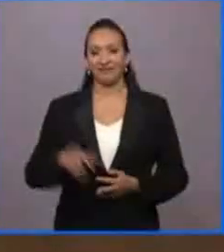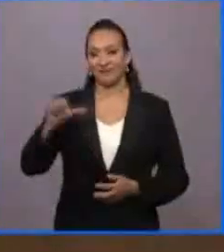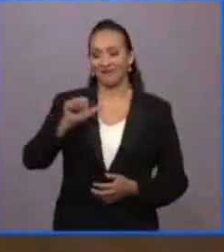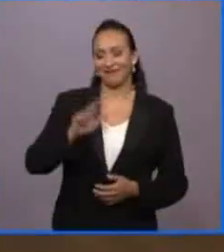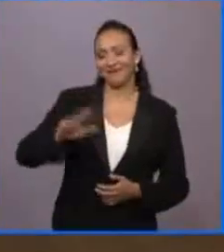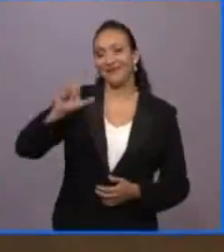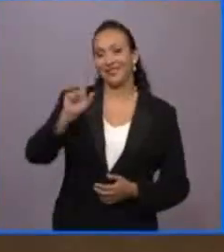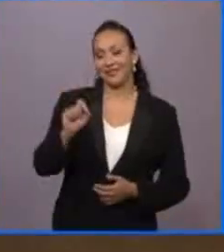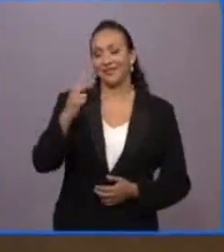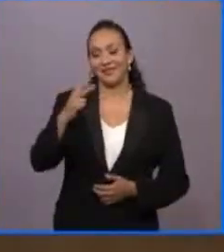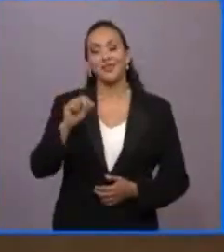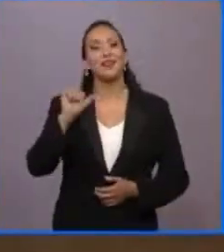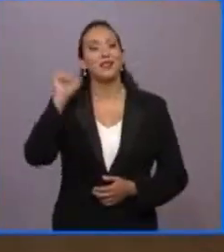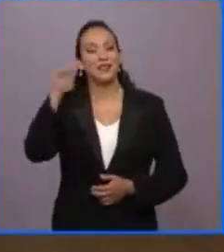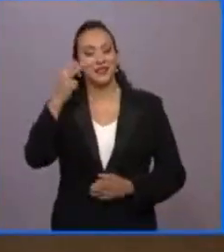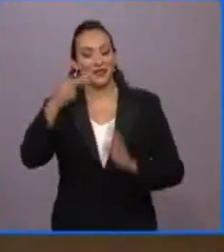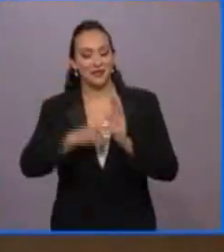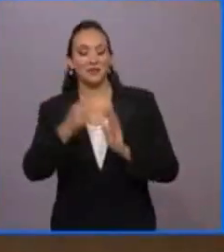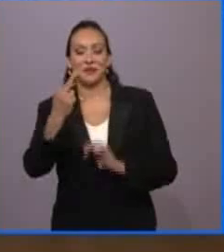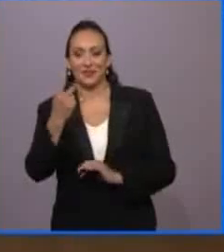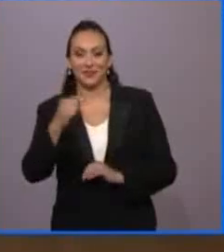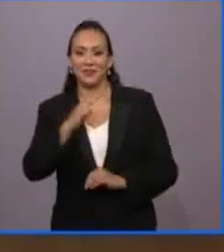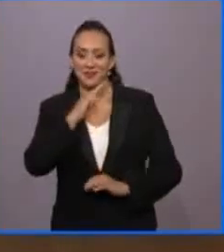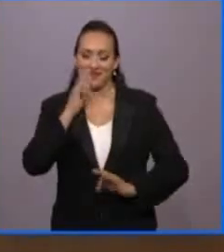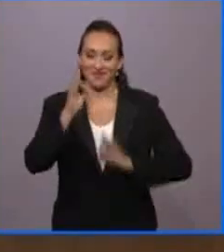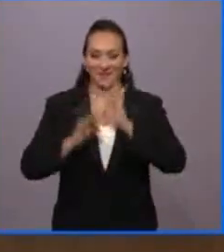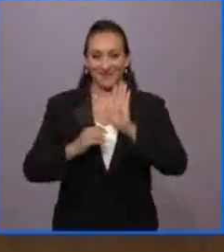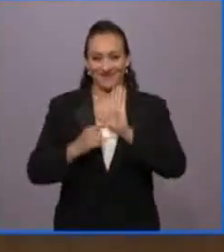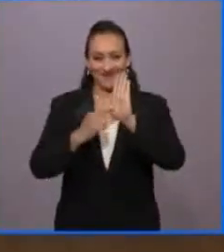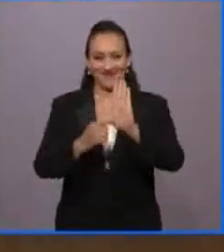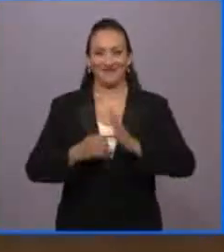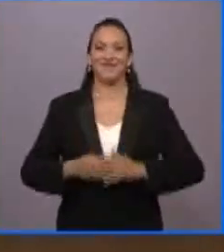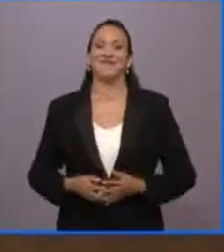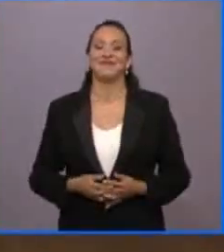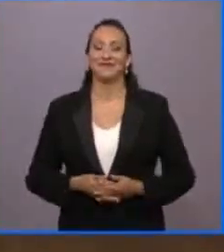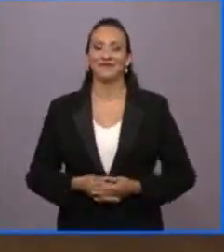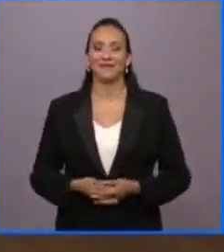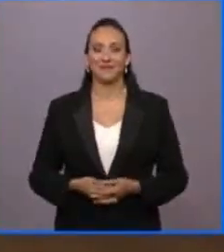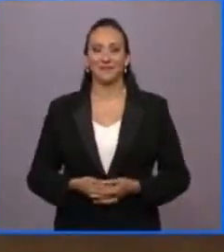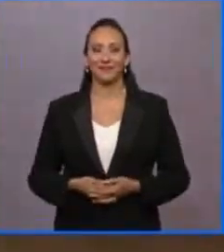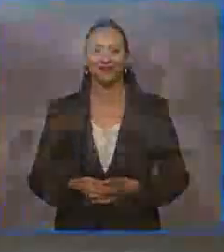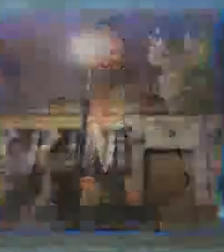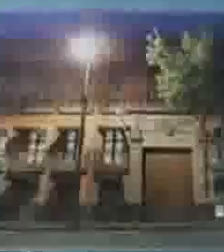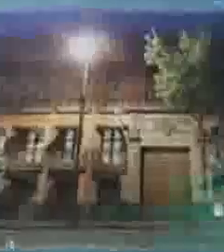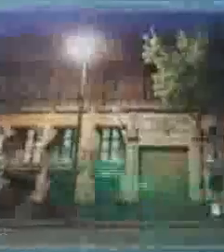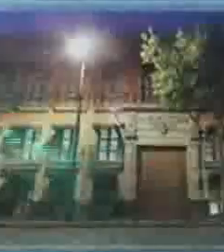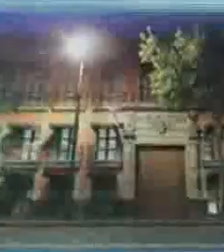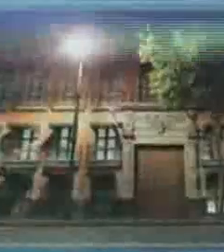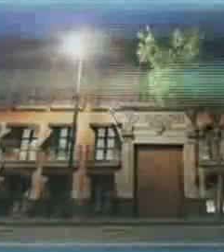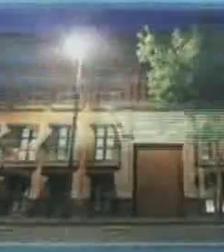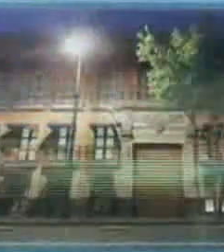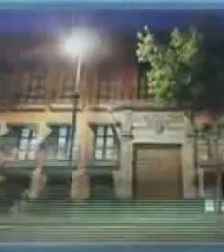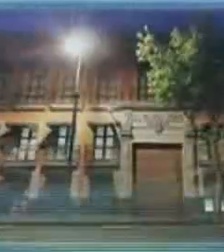Hoy es martes 22 de abril de 2025 y estas son las noticias.